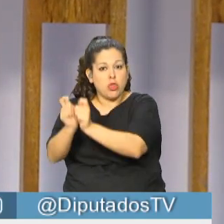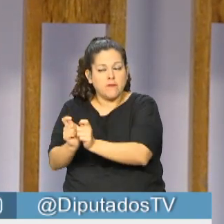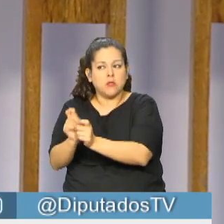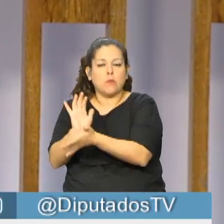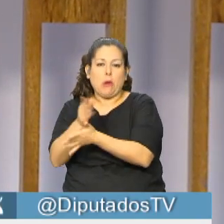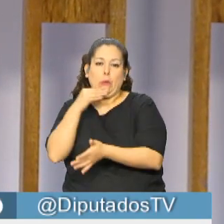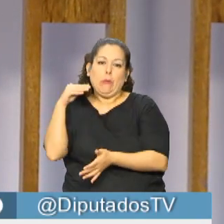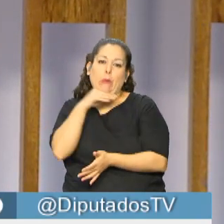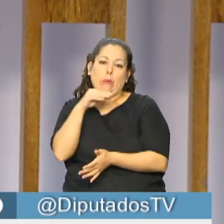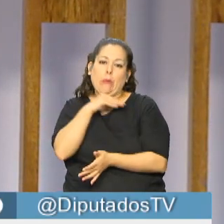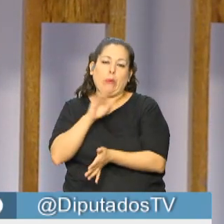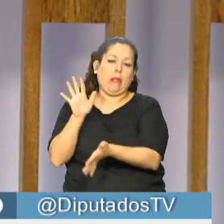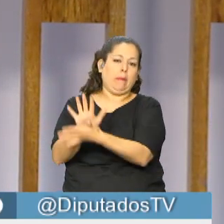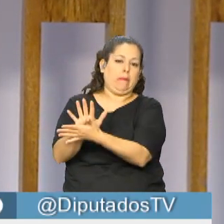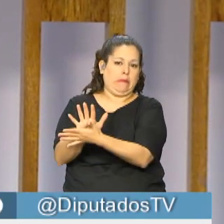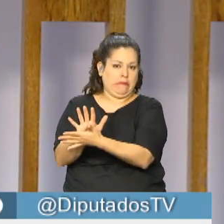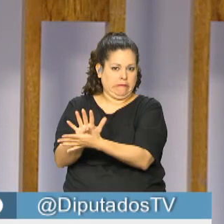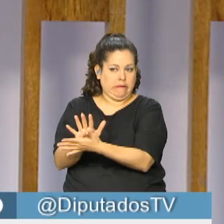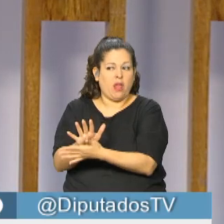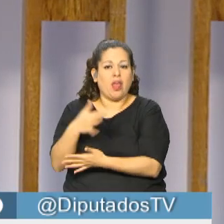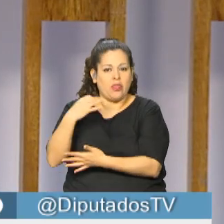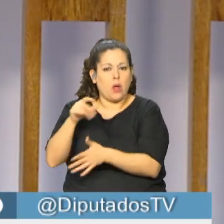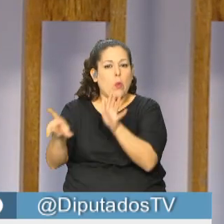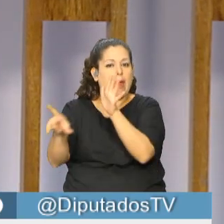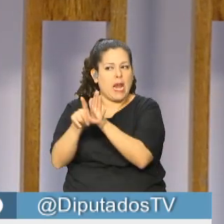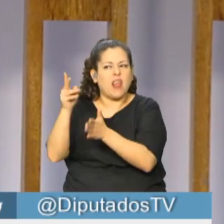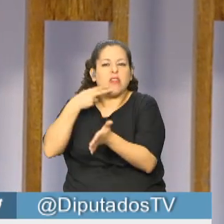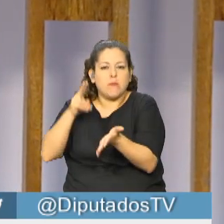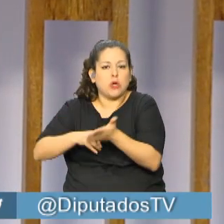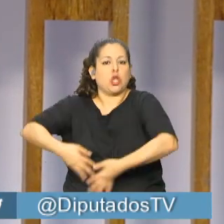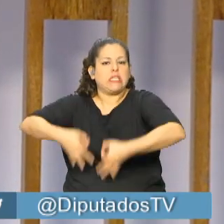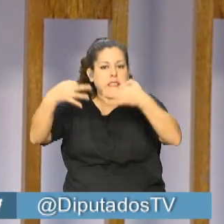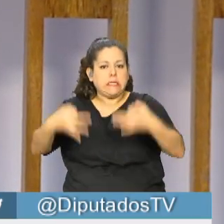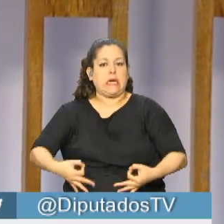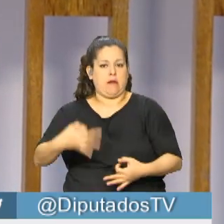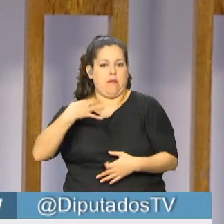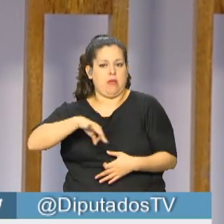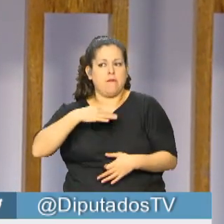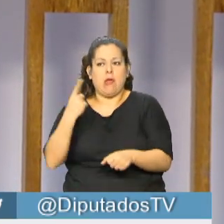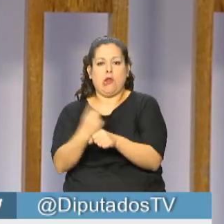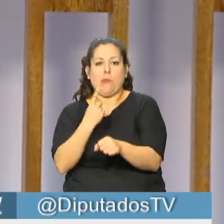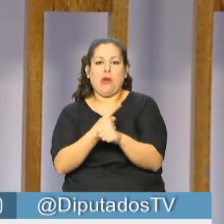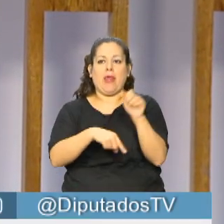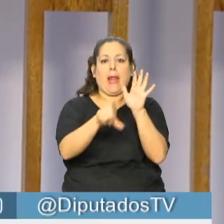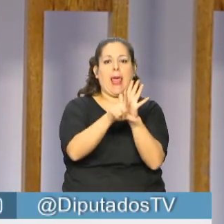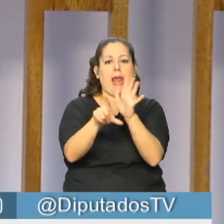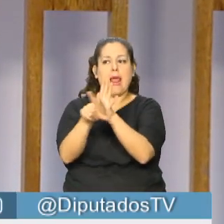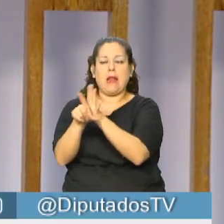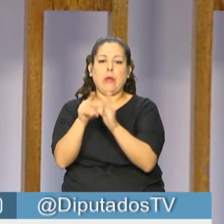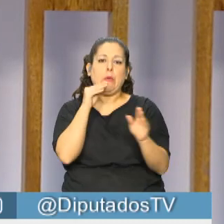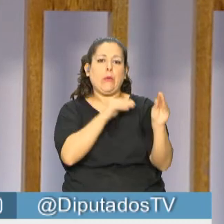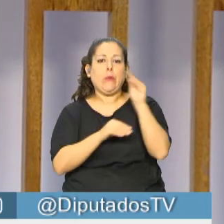parche. Hay que hacer una ley de impuestos seria y completa. No se puede seguir haciendo leyes con parches. Hay